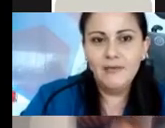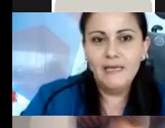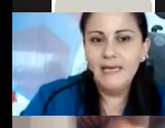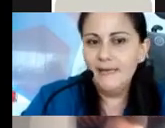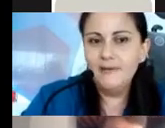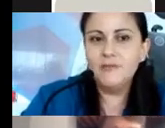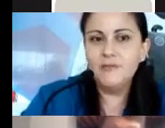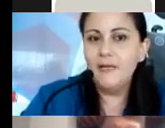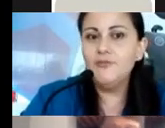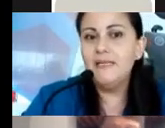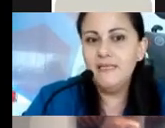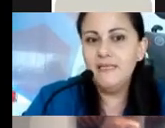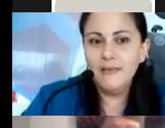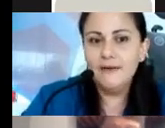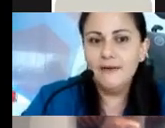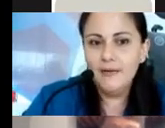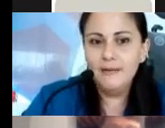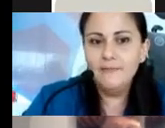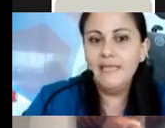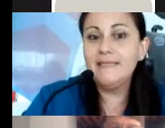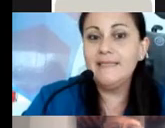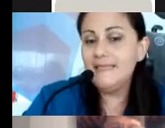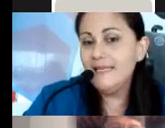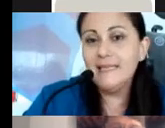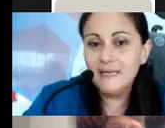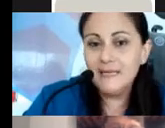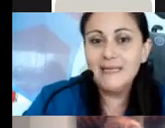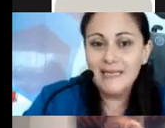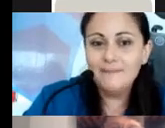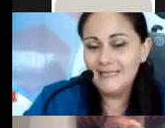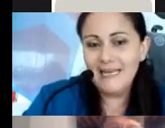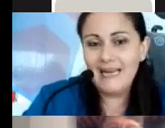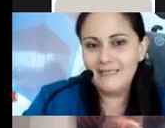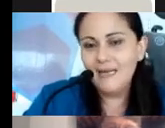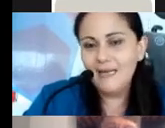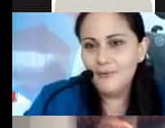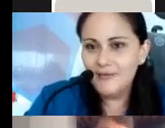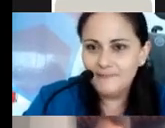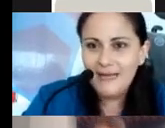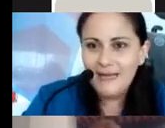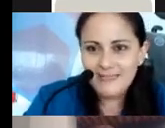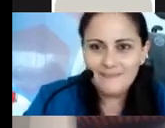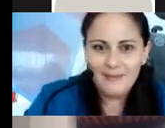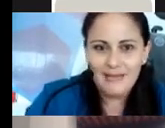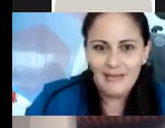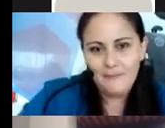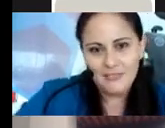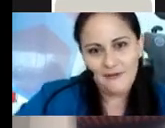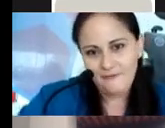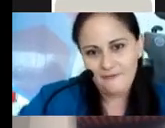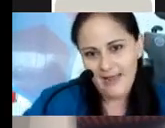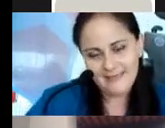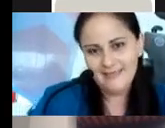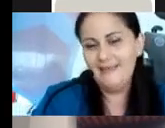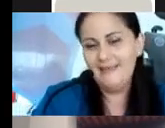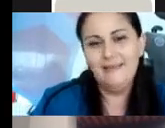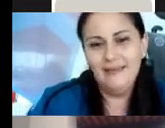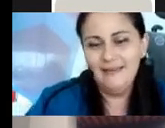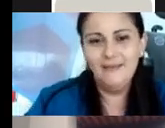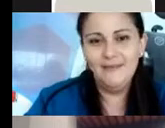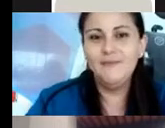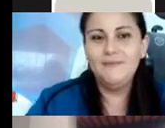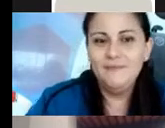caso de Daniela, el respaldo tiene zipper arriba, la tela tiene que ser más elástica porque va a empezar a